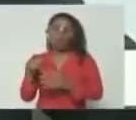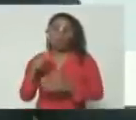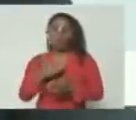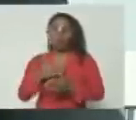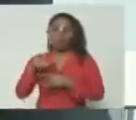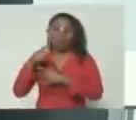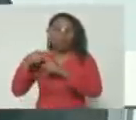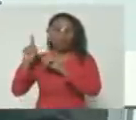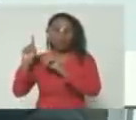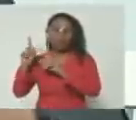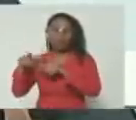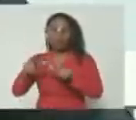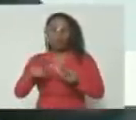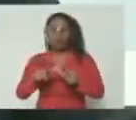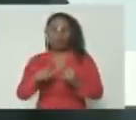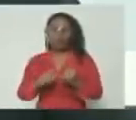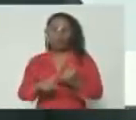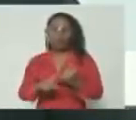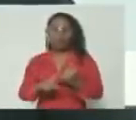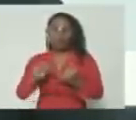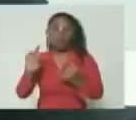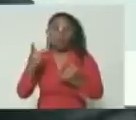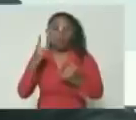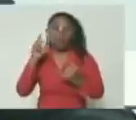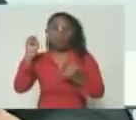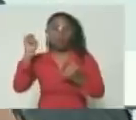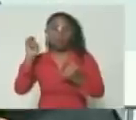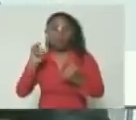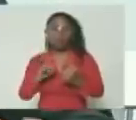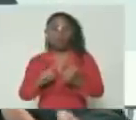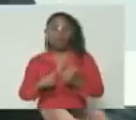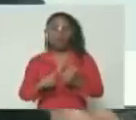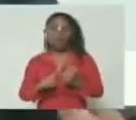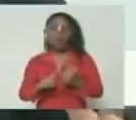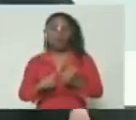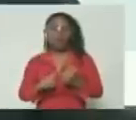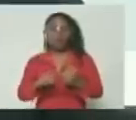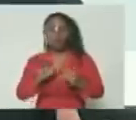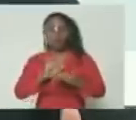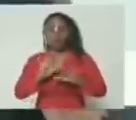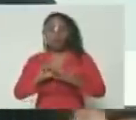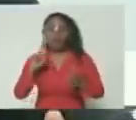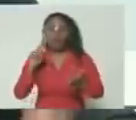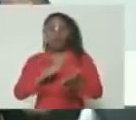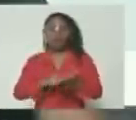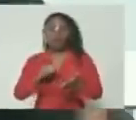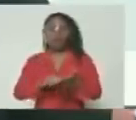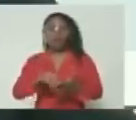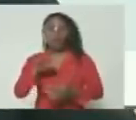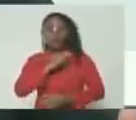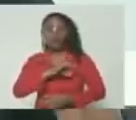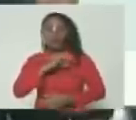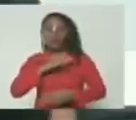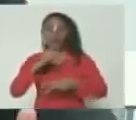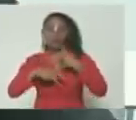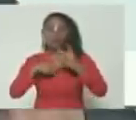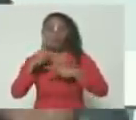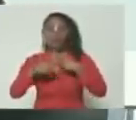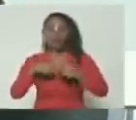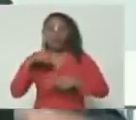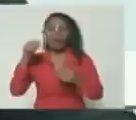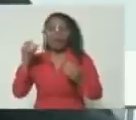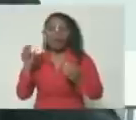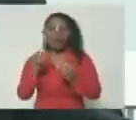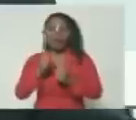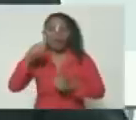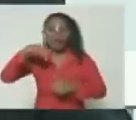capitales a otro lugar. Y hay un segundo elemento que, caramba, ya es una deuda social y política con el país, que